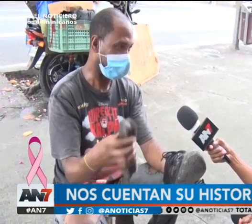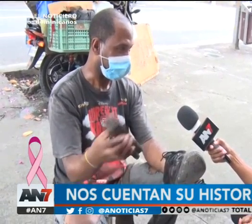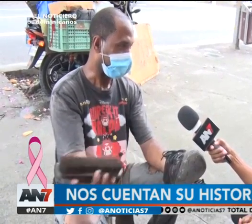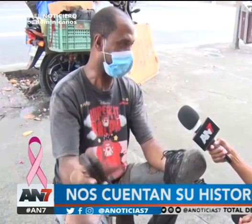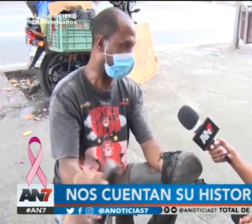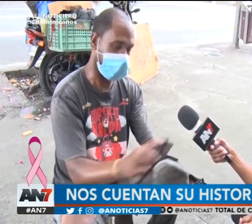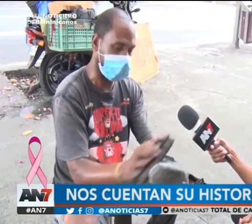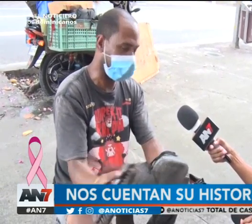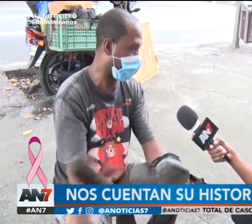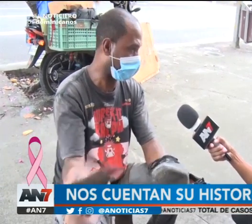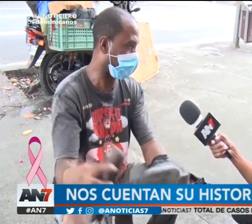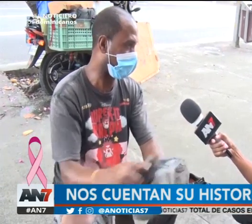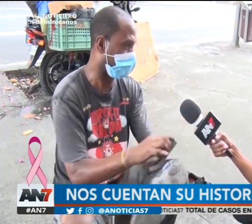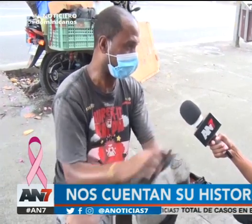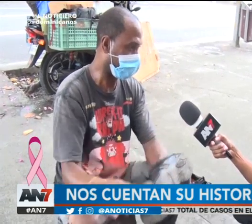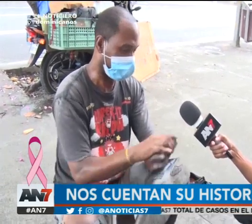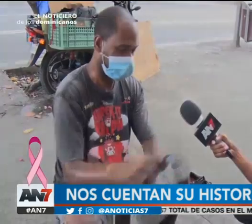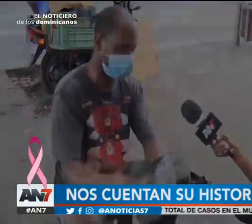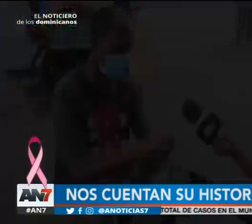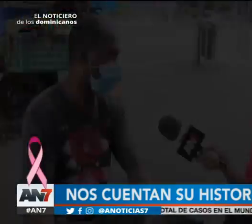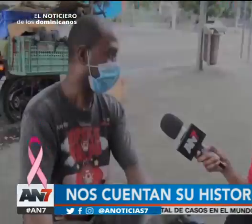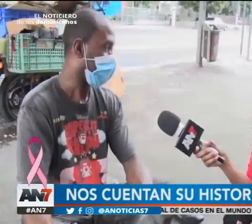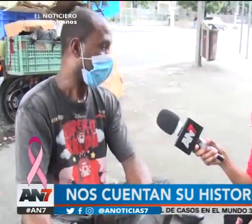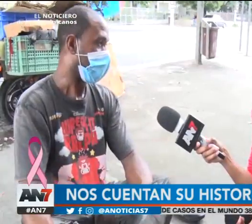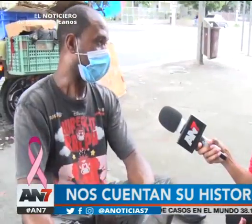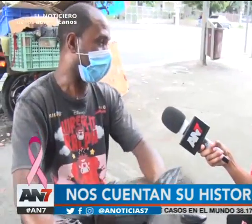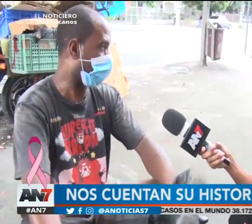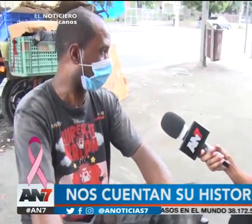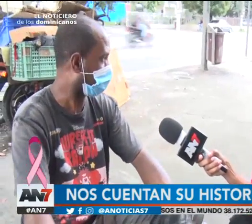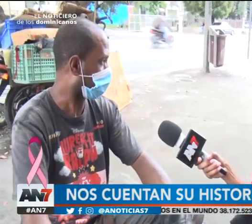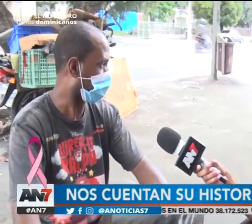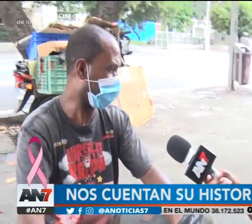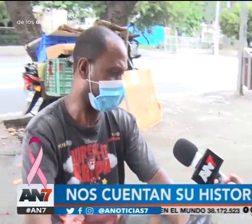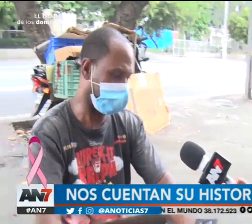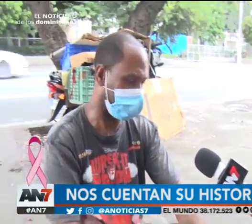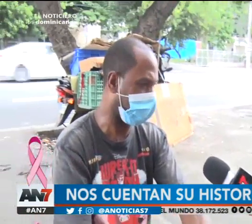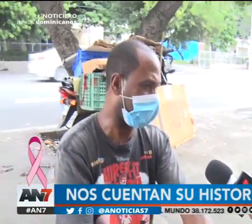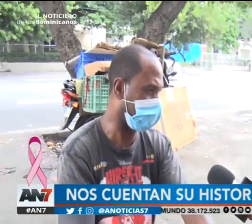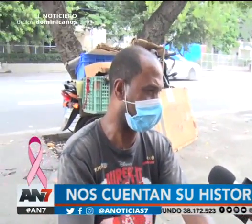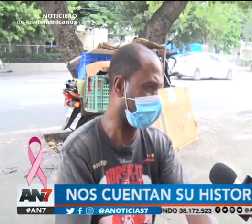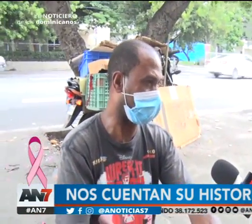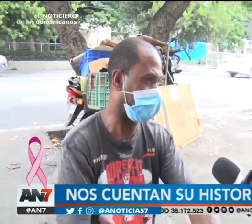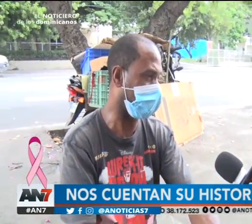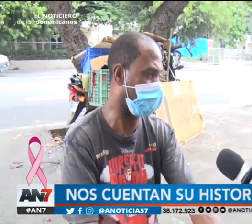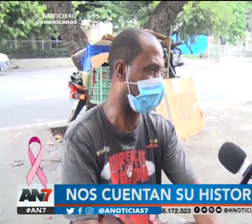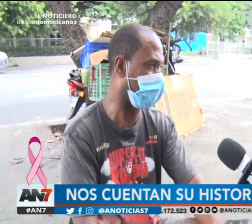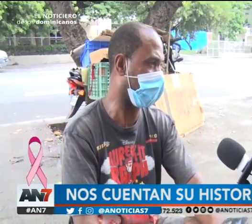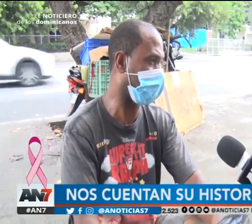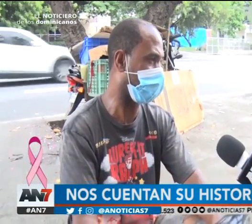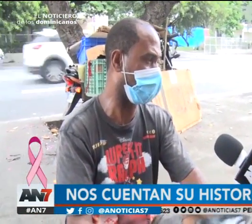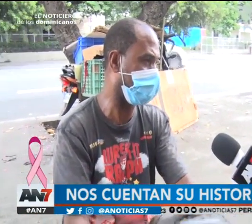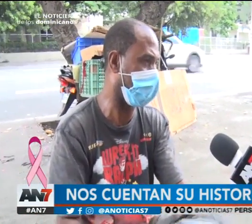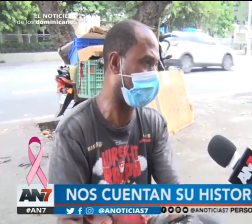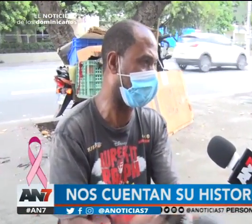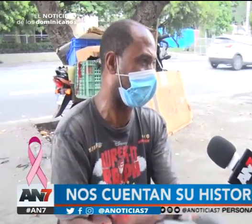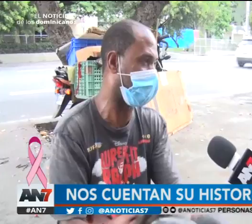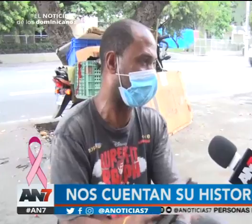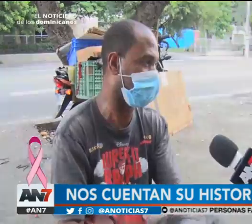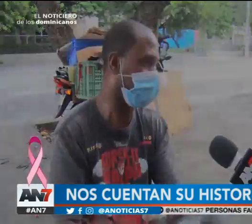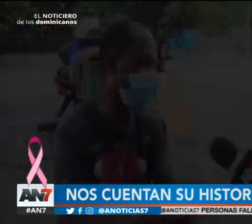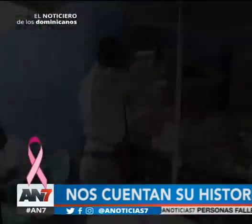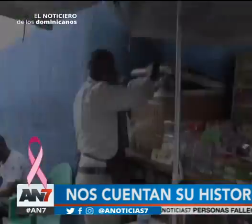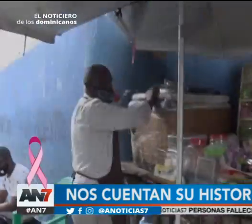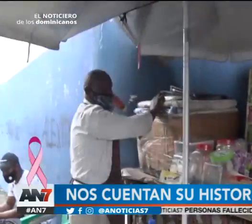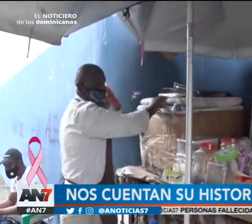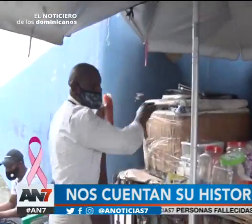buscar, la calle está floja. Yo hago 300 pesos, 400, 500, 1000 pesos yo hago.